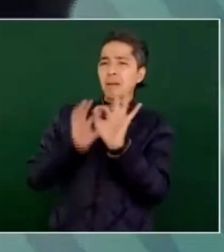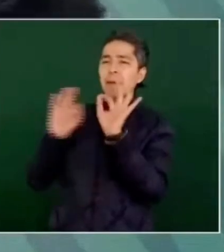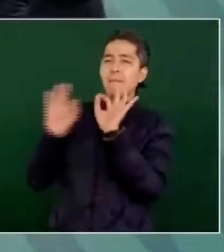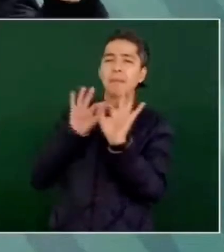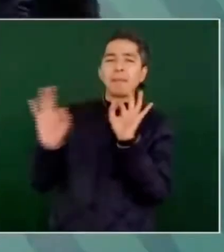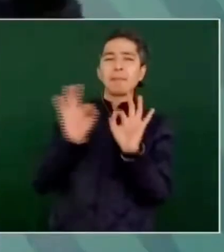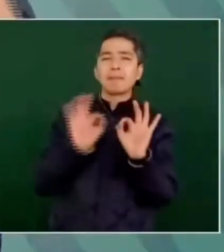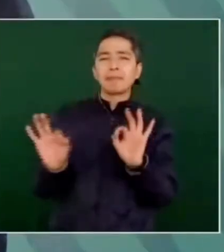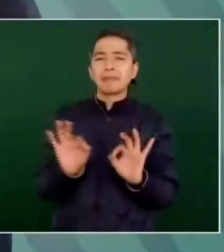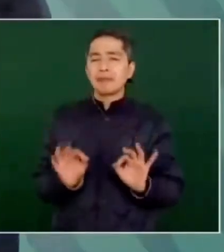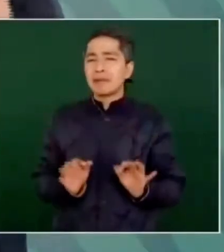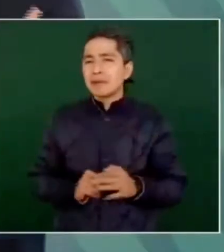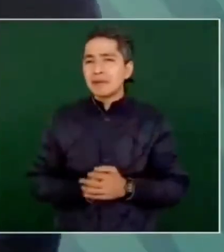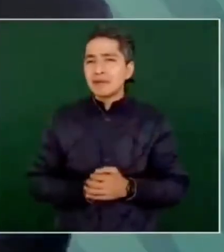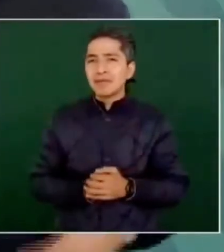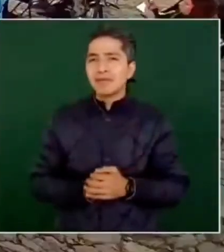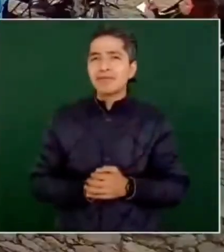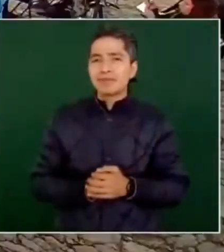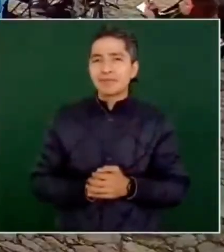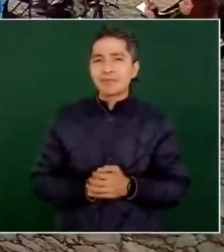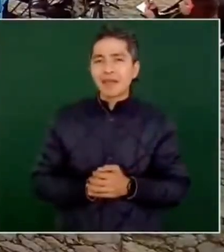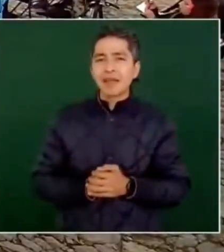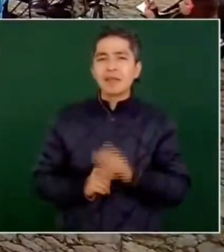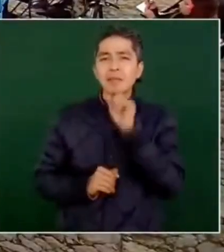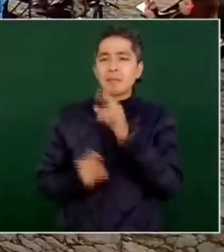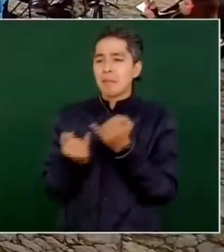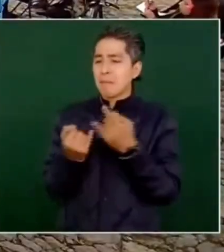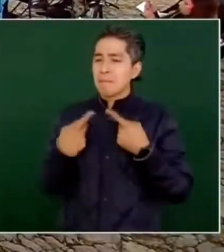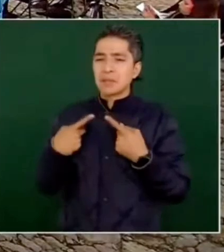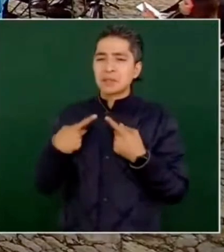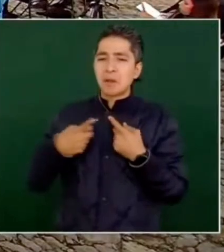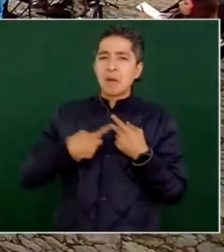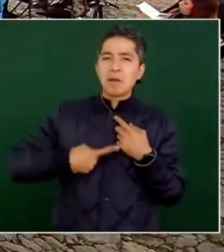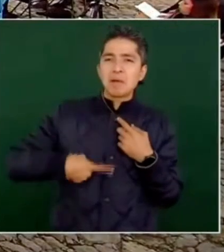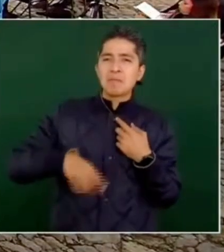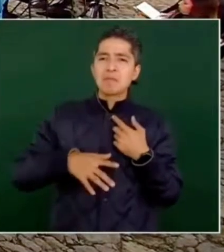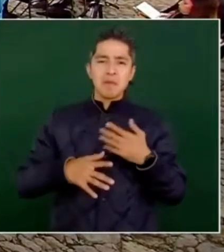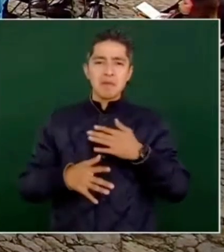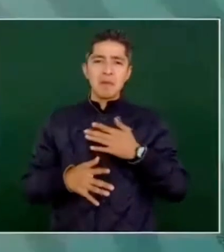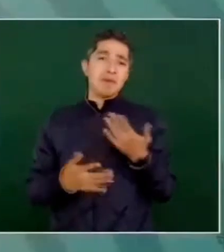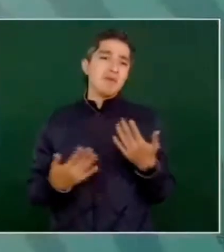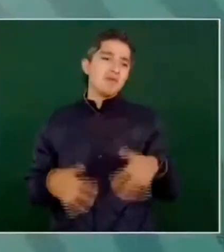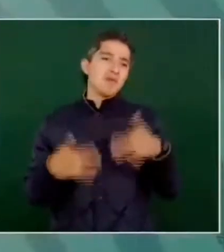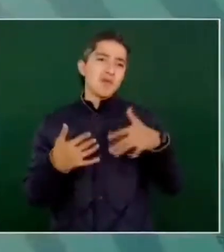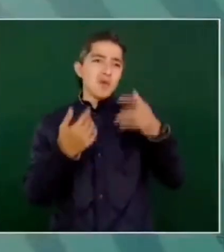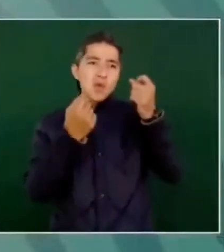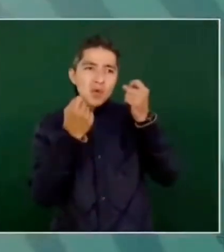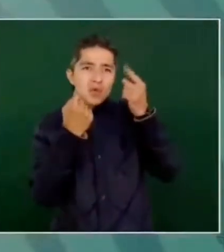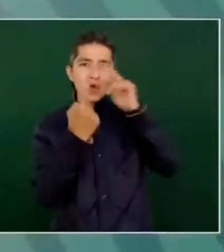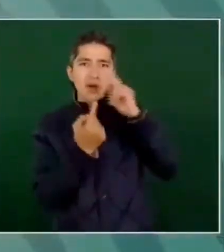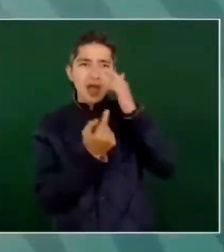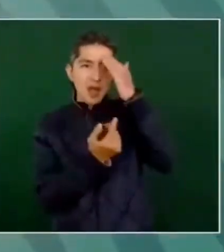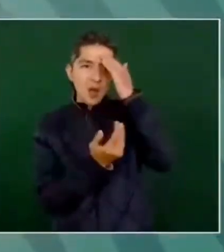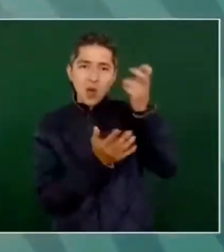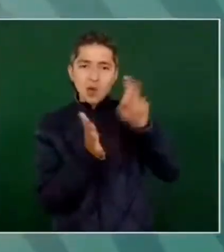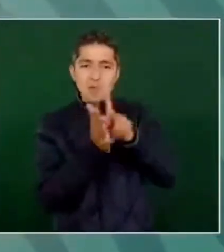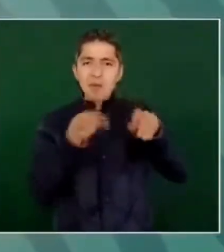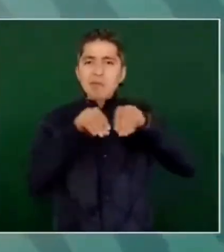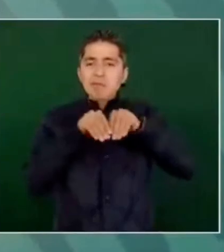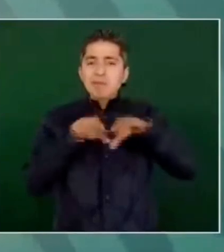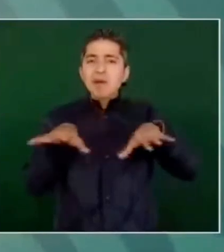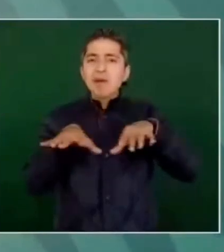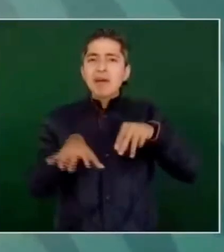Y son tan arrogantes, tan prepotentes, ¿no? Pues es el New York Times. No